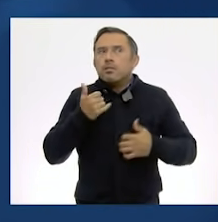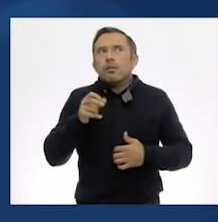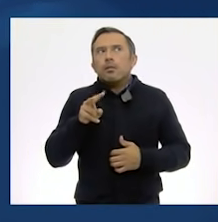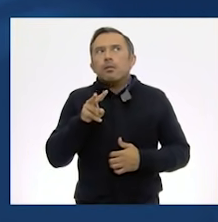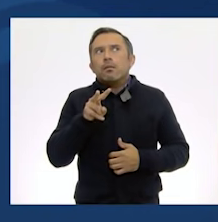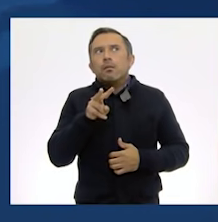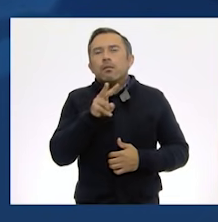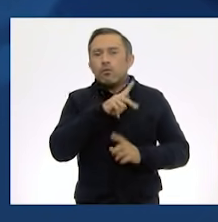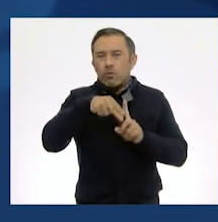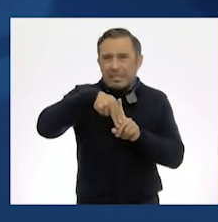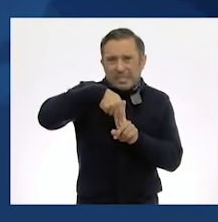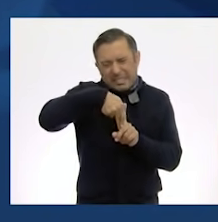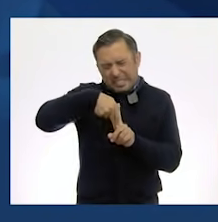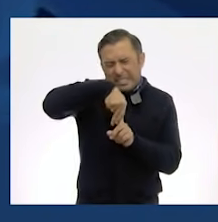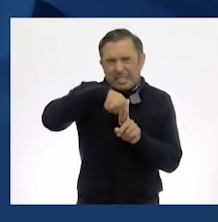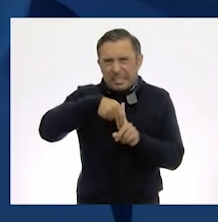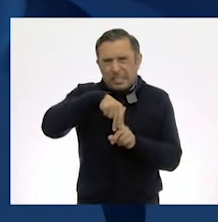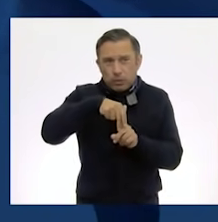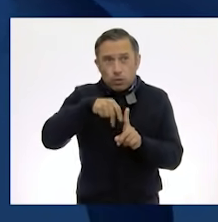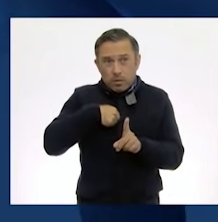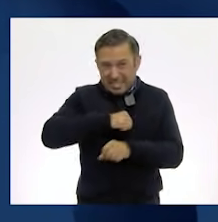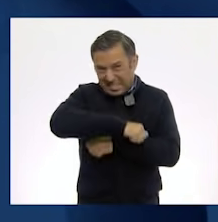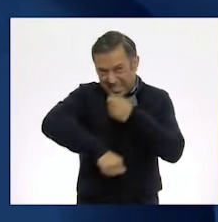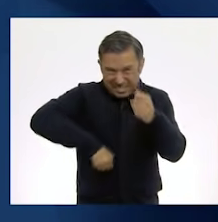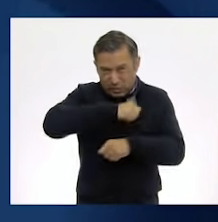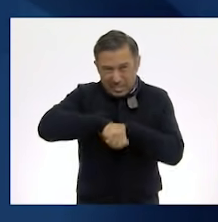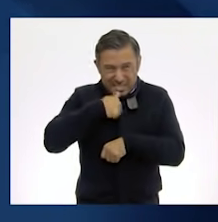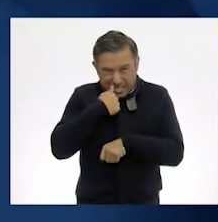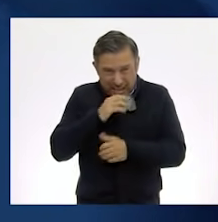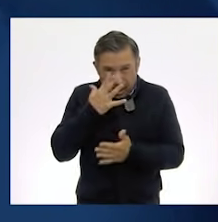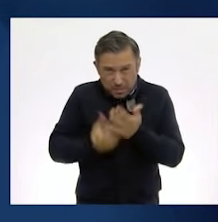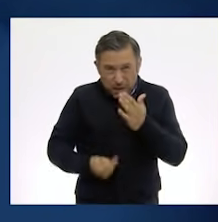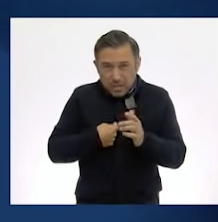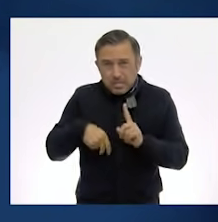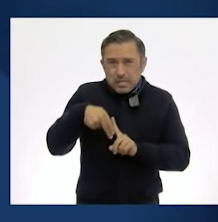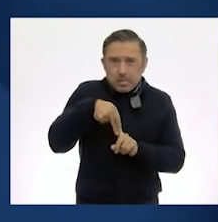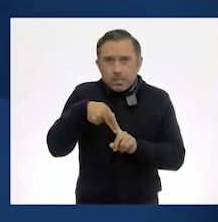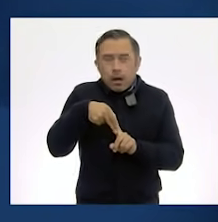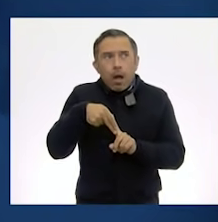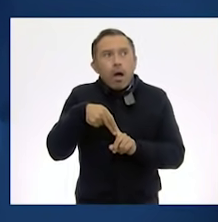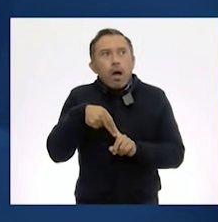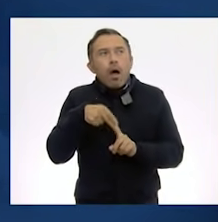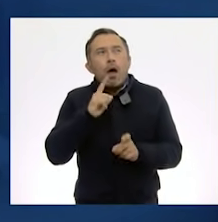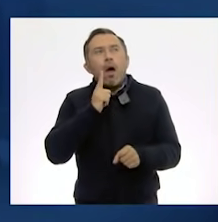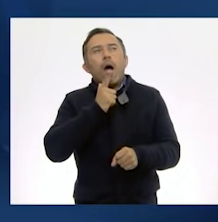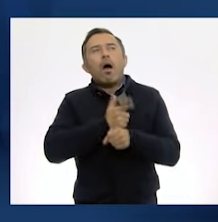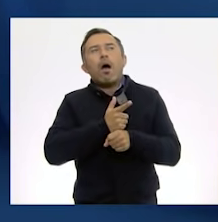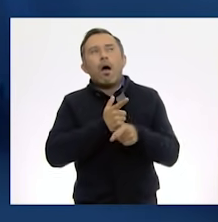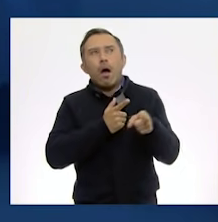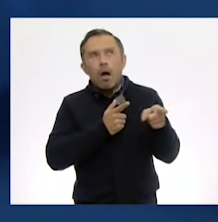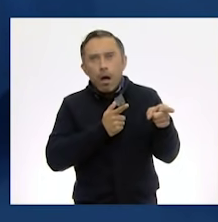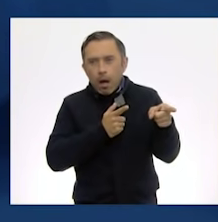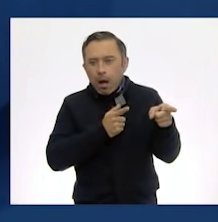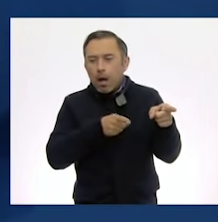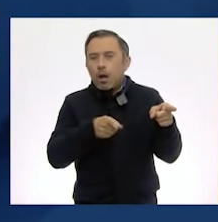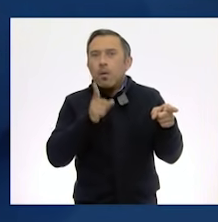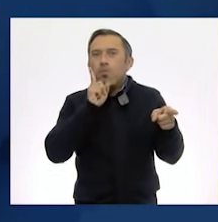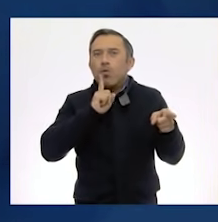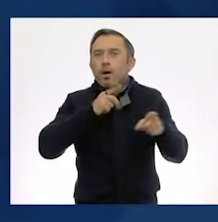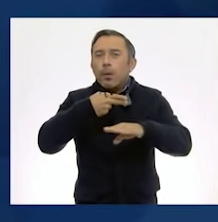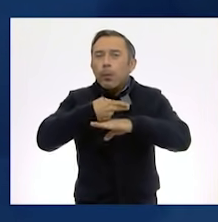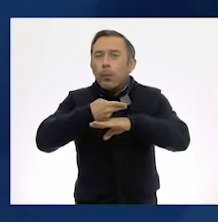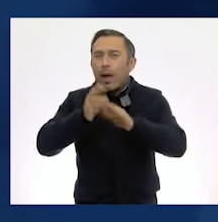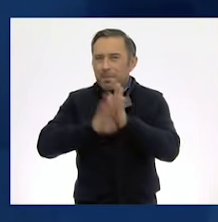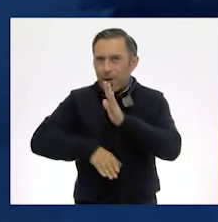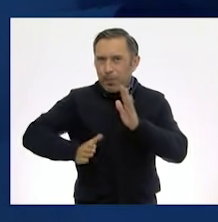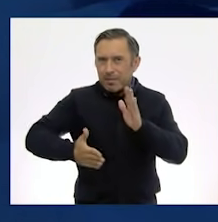que luchaba por desligarse de sus ataderos, comprendió que el héroe se sentía atraído por el encanto de las sirenas.